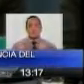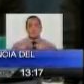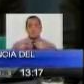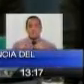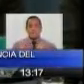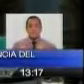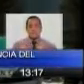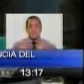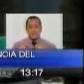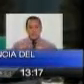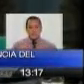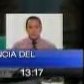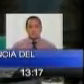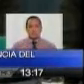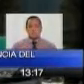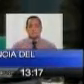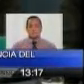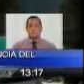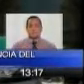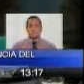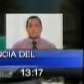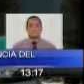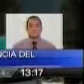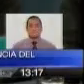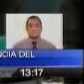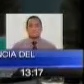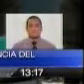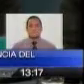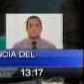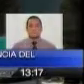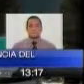a tomar en ese caso.